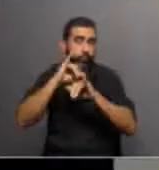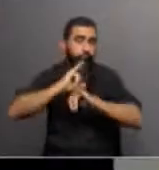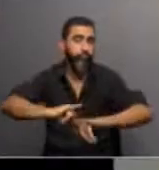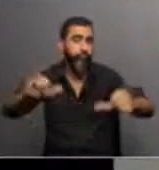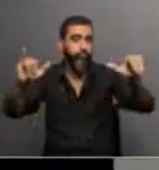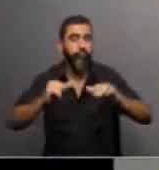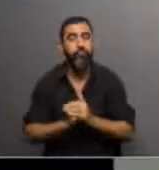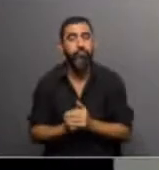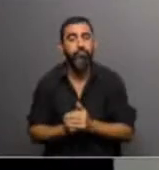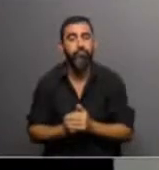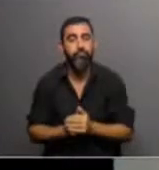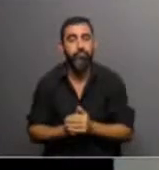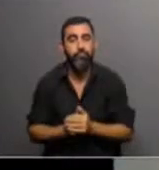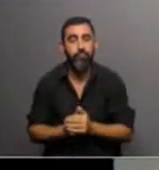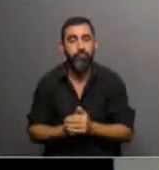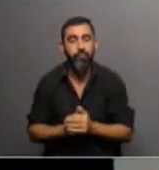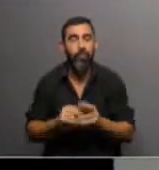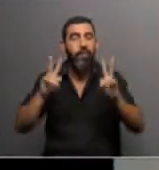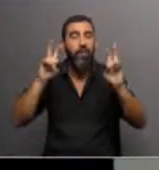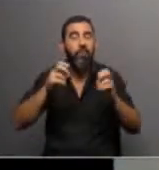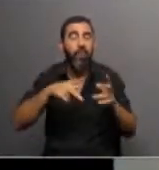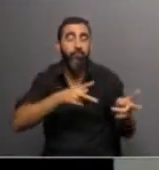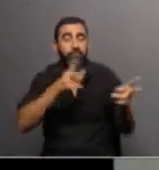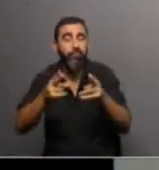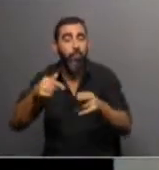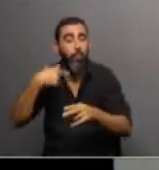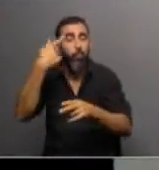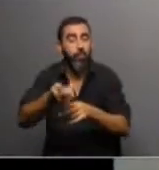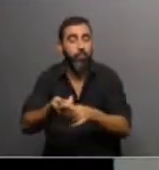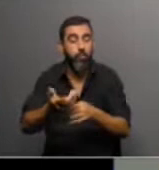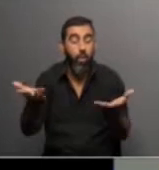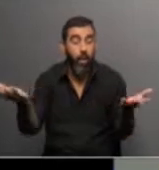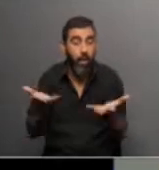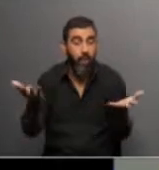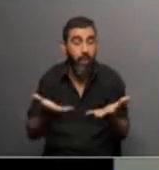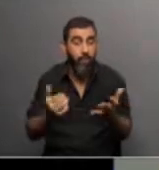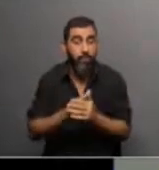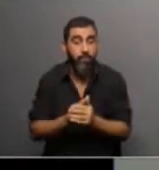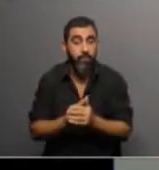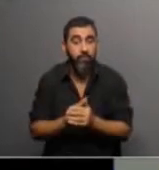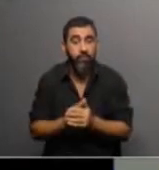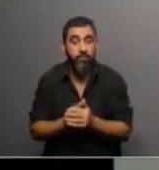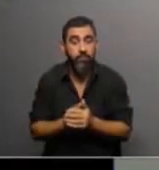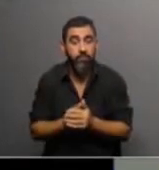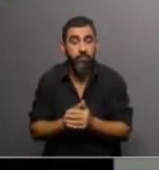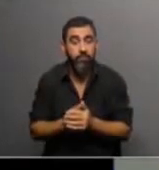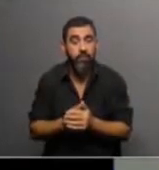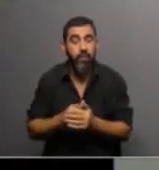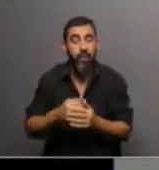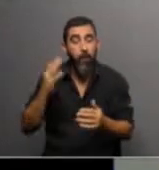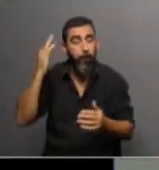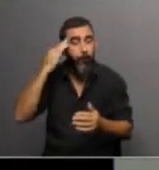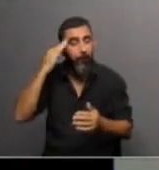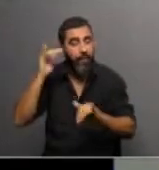De libro a libro, y en realidad simplemente para introducir el segmento que viene, porque hoy vamos a dar lugar a algo que se llama Mentes en